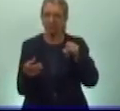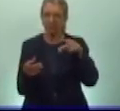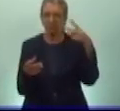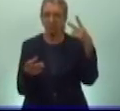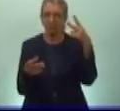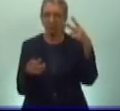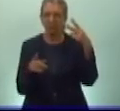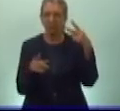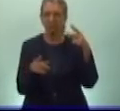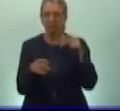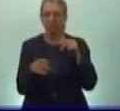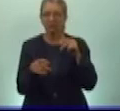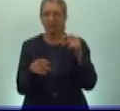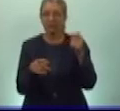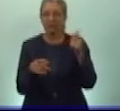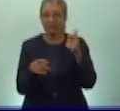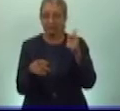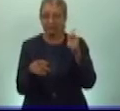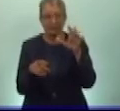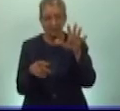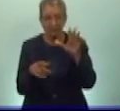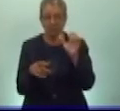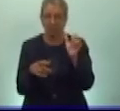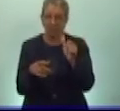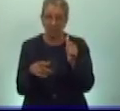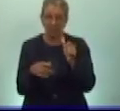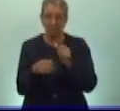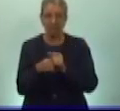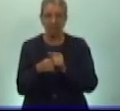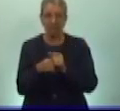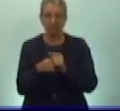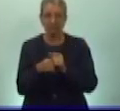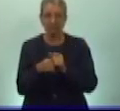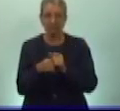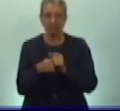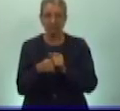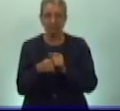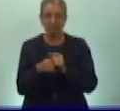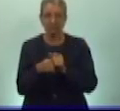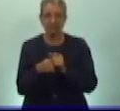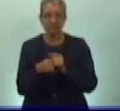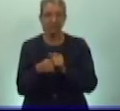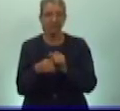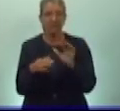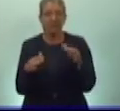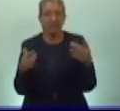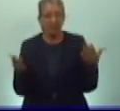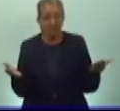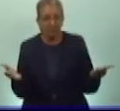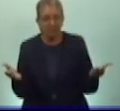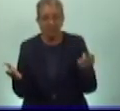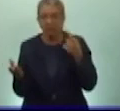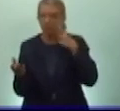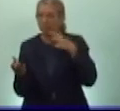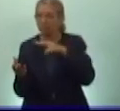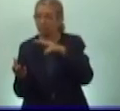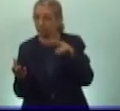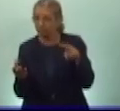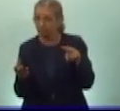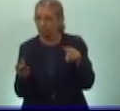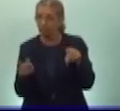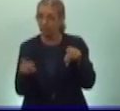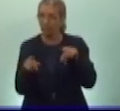2, los números que son divisibles por 5 y los números que son divisibles por 10. Observen que en